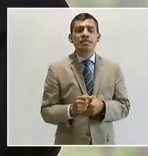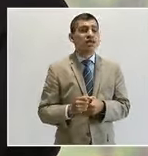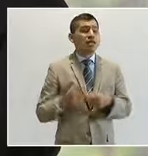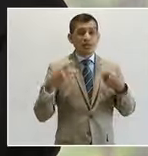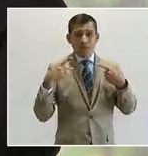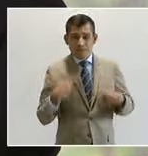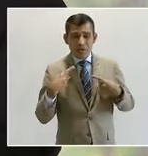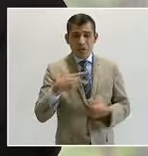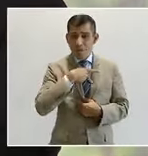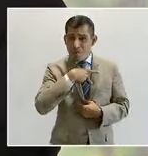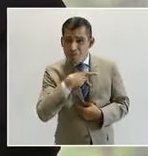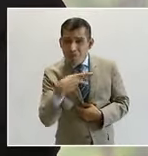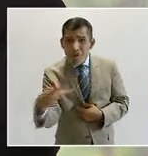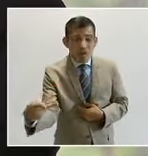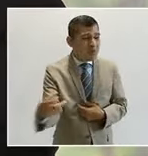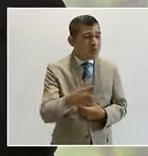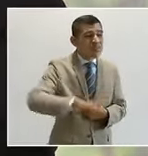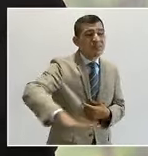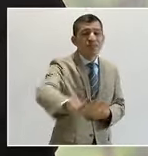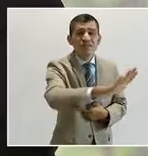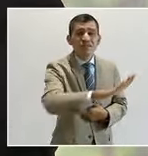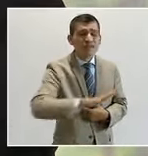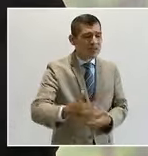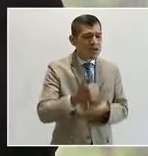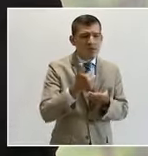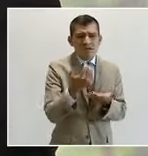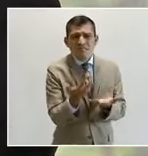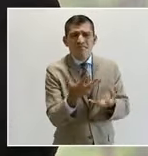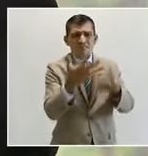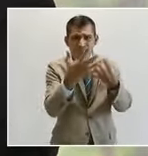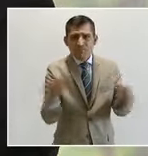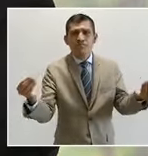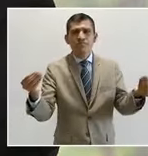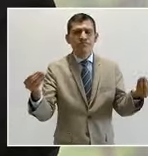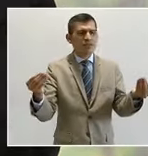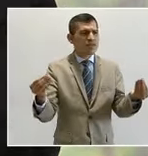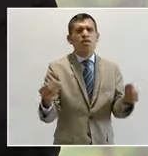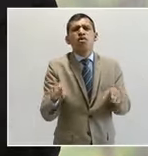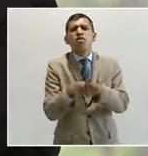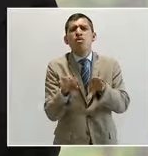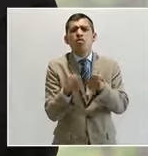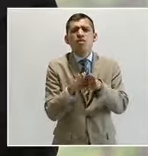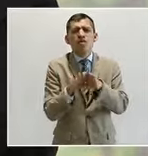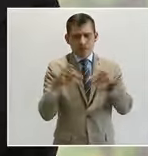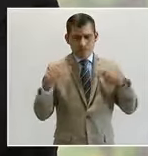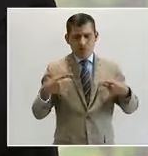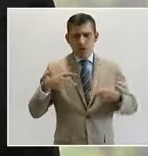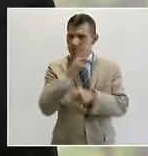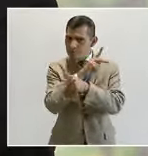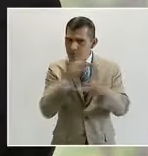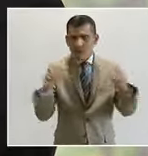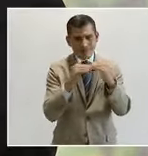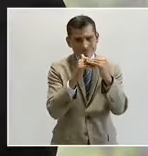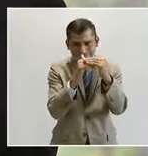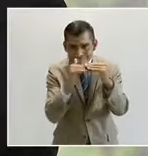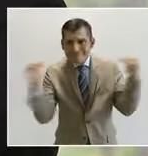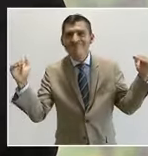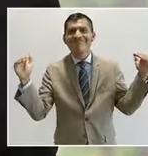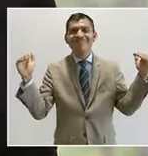y la opulencia es decir que haya igualdad Y decía Morelos